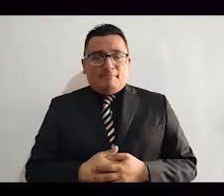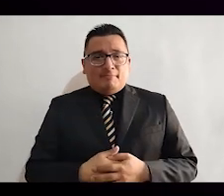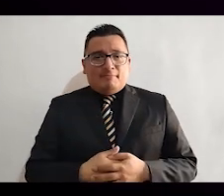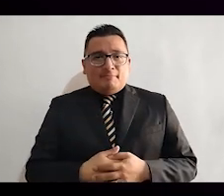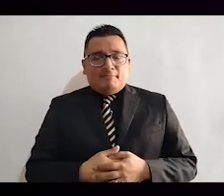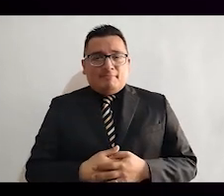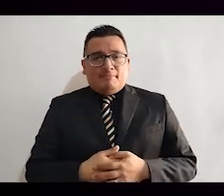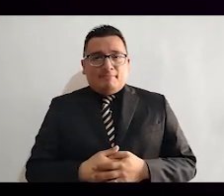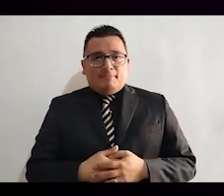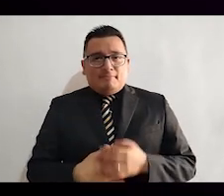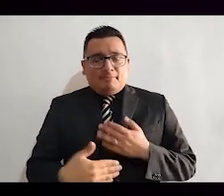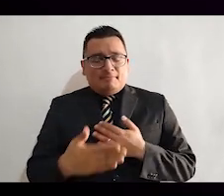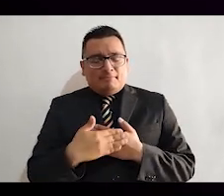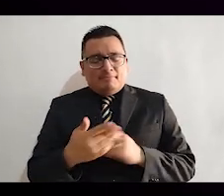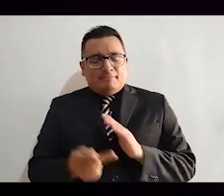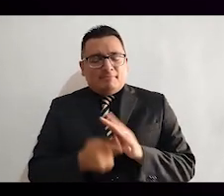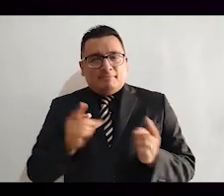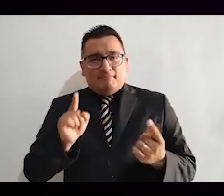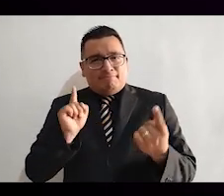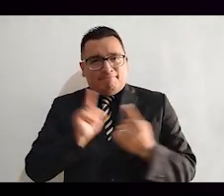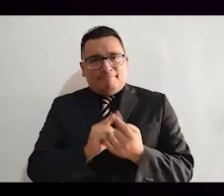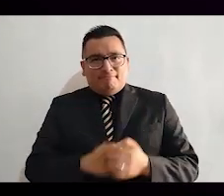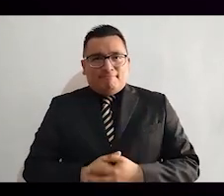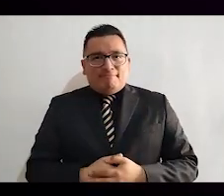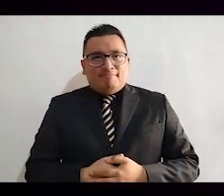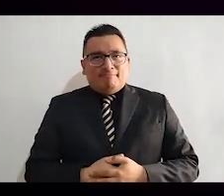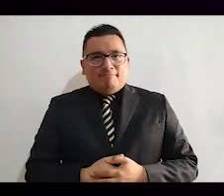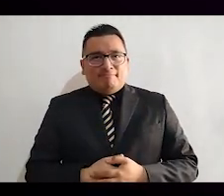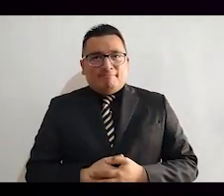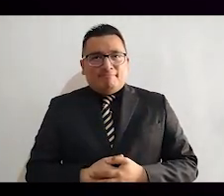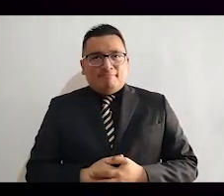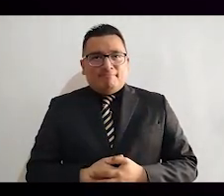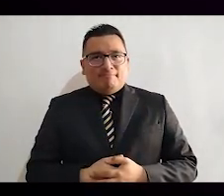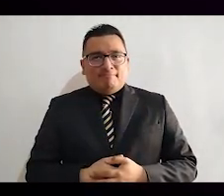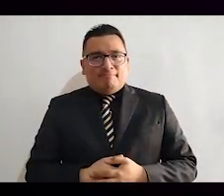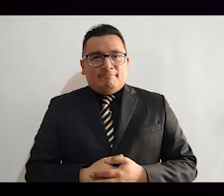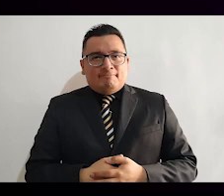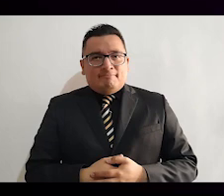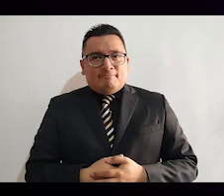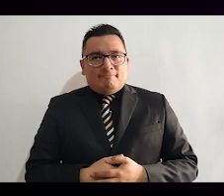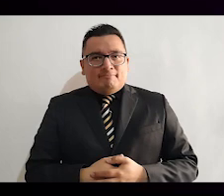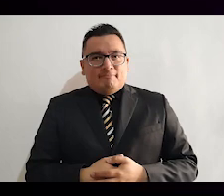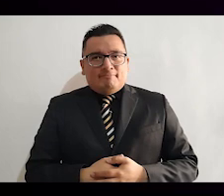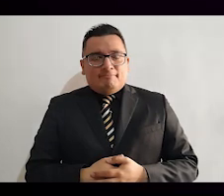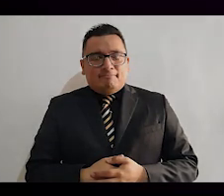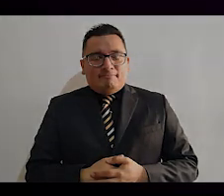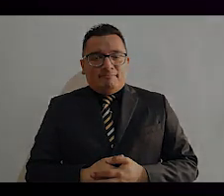por el Instituto Electoral de Coahuila. Nos escuchamos en nuestra próxima emisión.